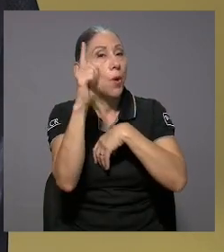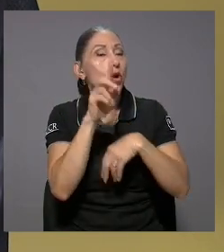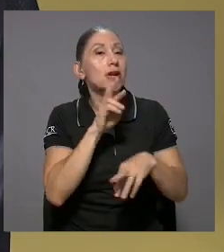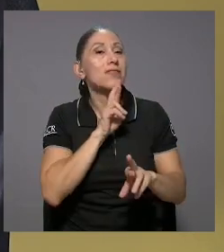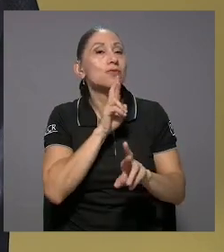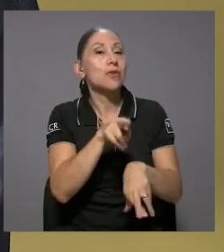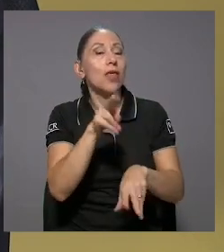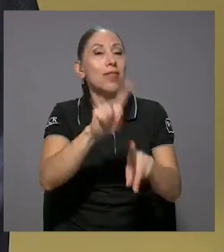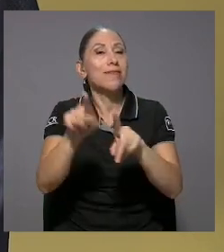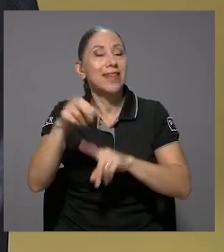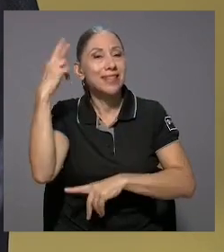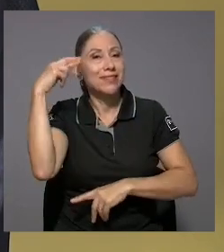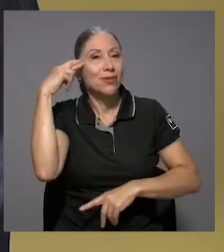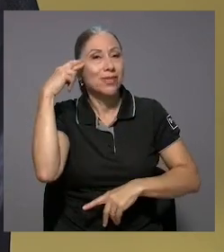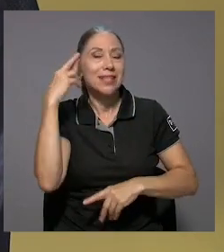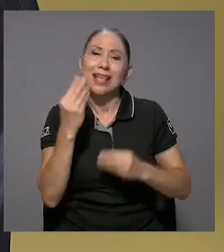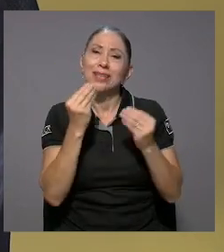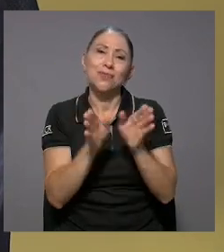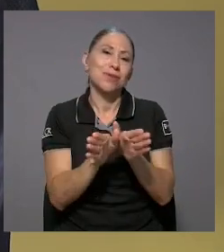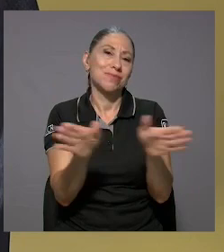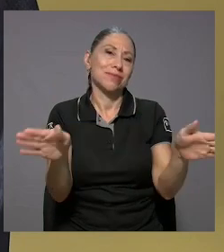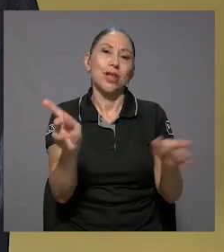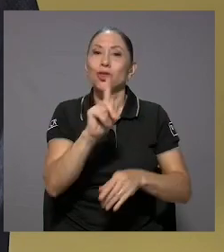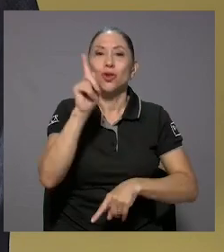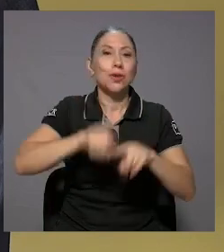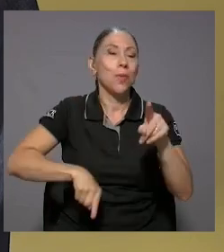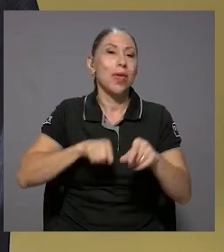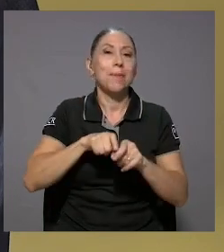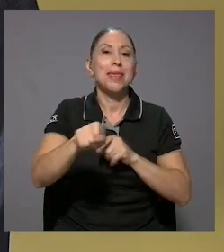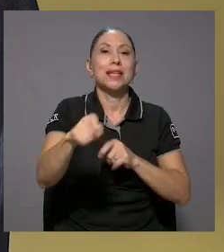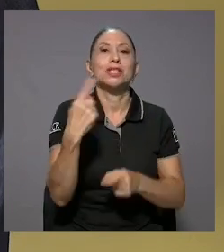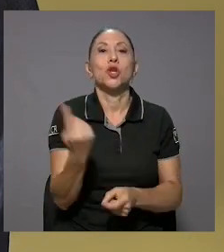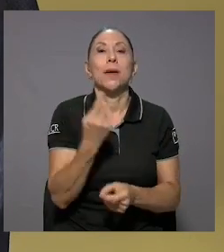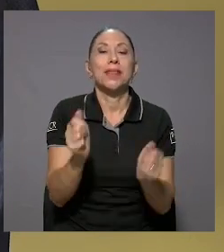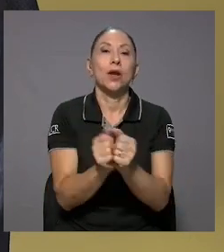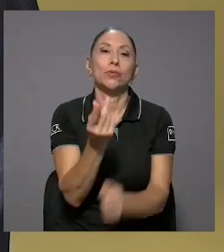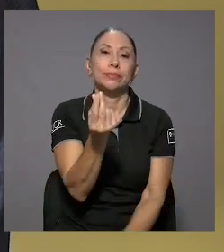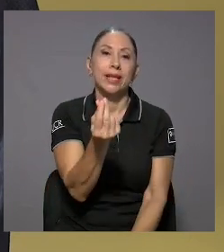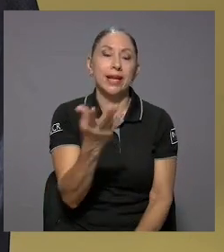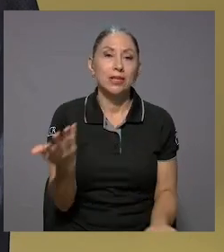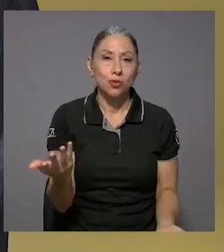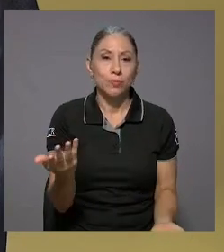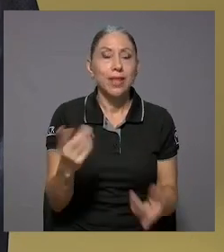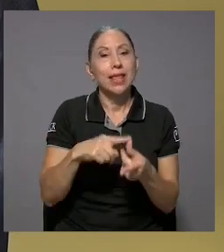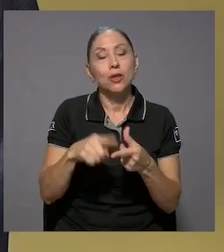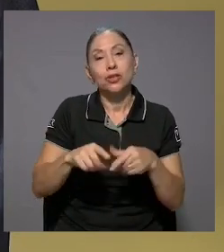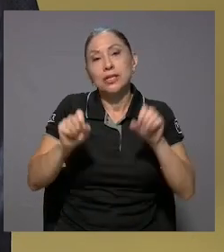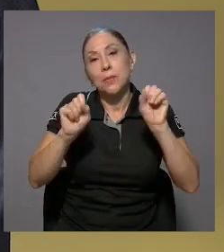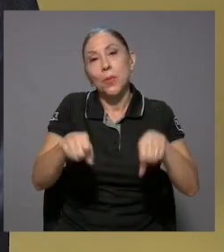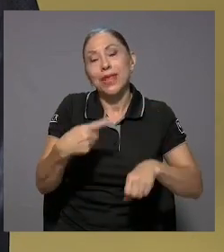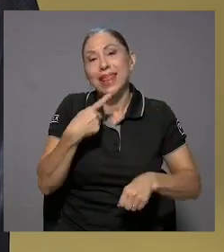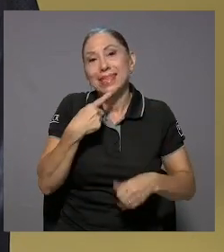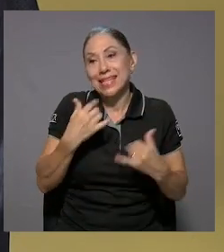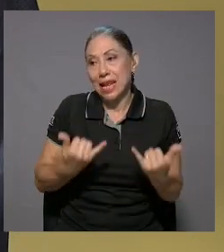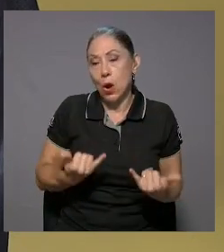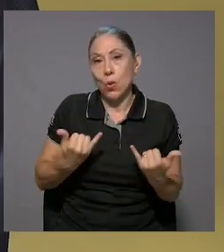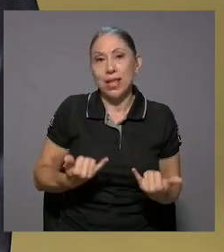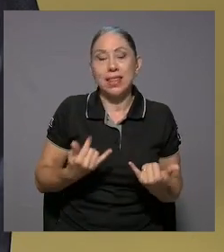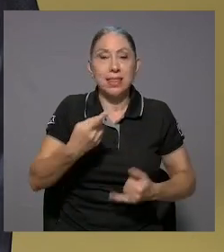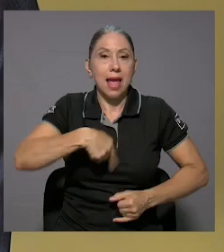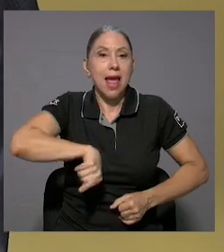pobreza multidimensional, que es muy relevante, ¿verdad? O sea, que no nos podemos quedar únicamente con la pobreza medida a través del ingreso.